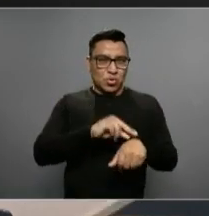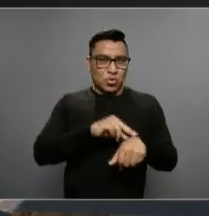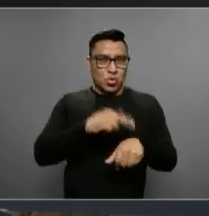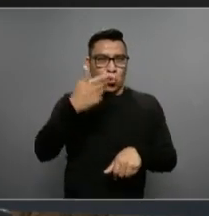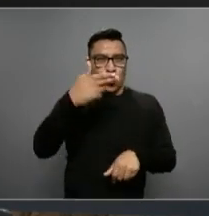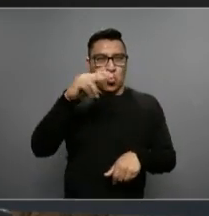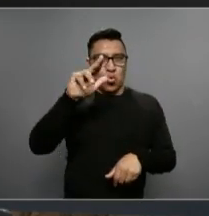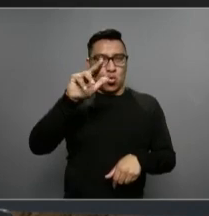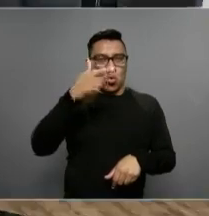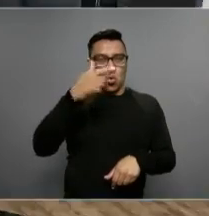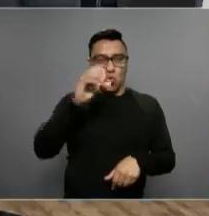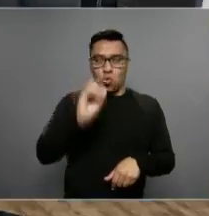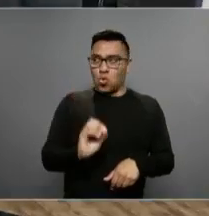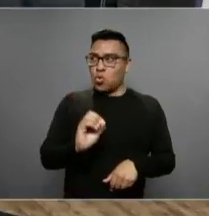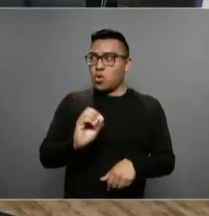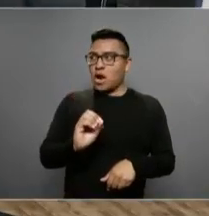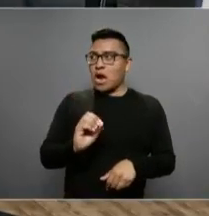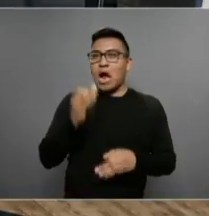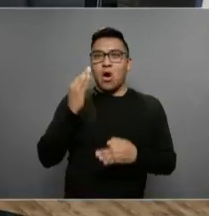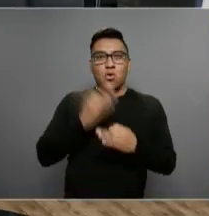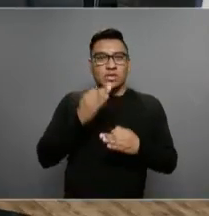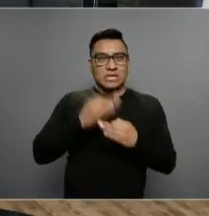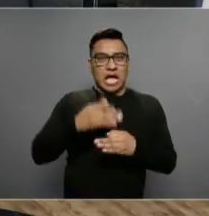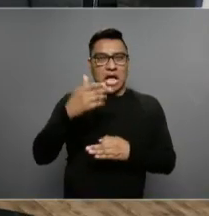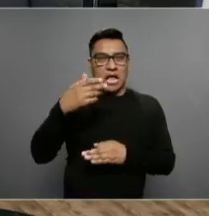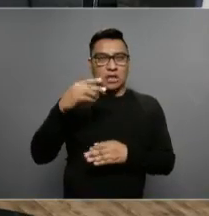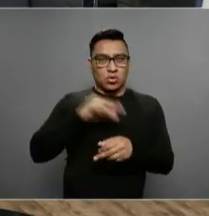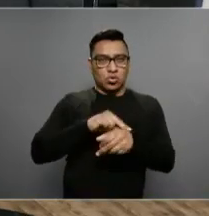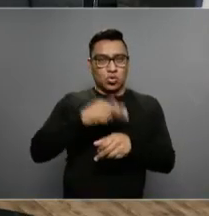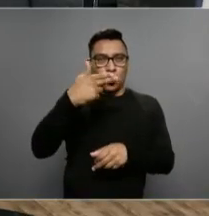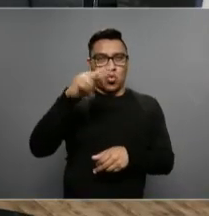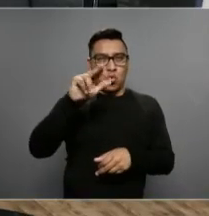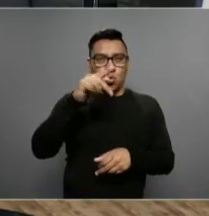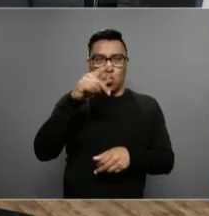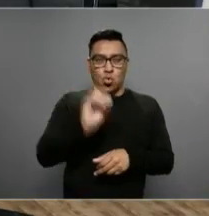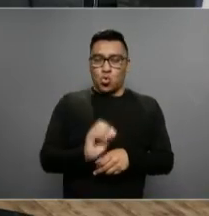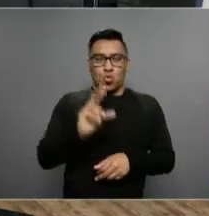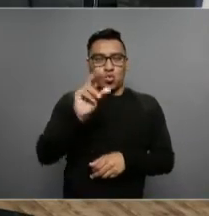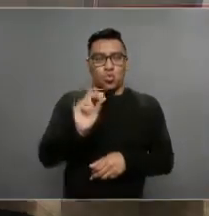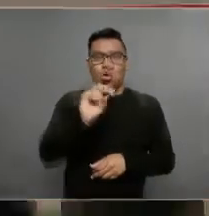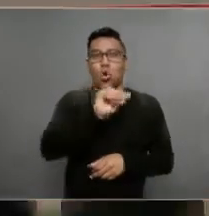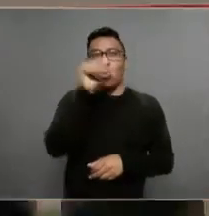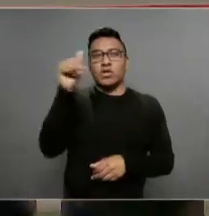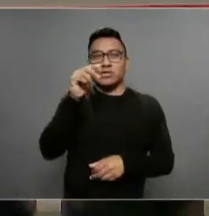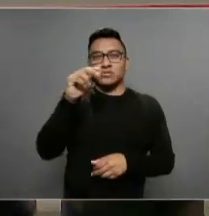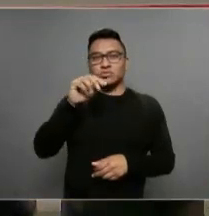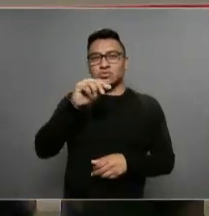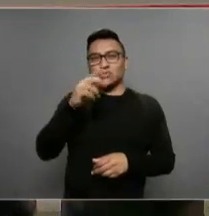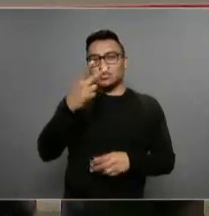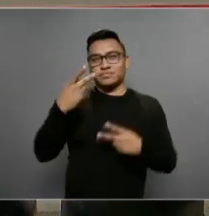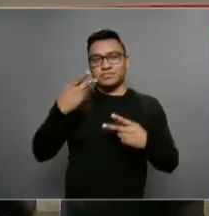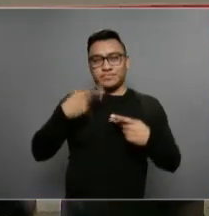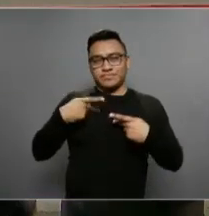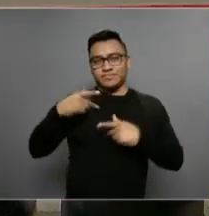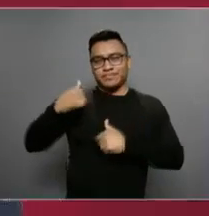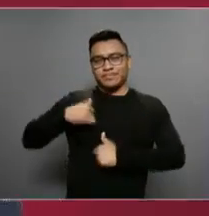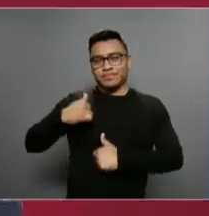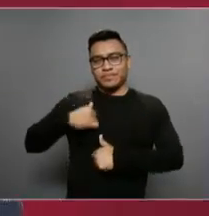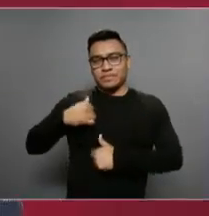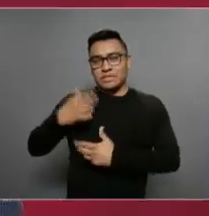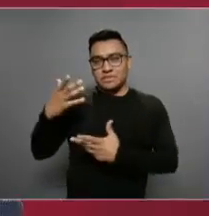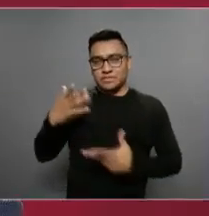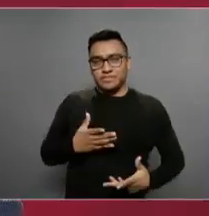Hugo López-Gatell. Ahorita todavía no ha llegado el doctor Hugo López-Gatell. Se encuentran otros dos funcionarios de la Secretaría de Salud, pero hasta ahorita no ha llegado,